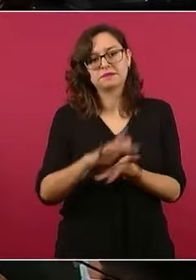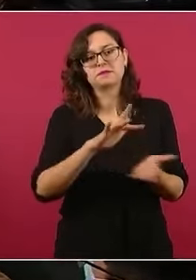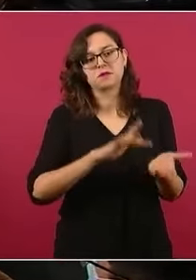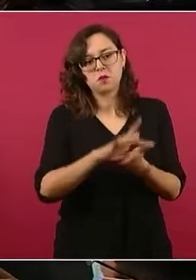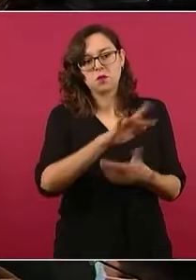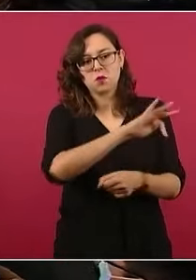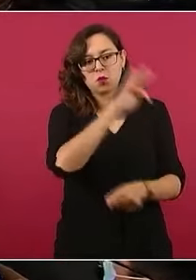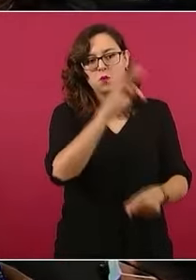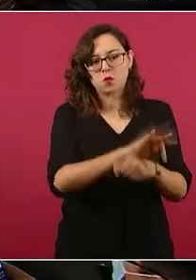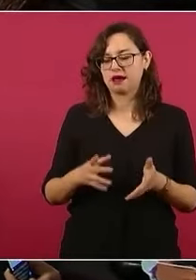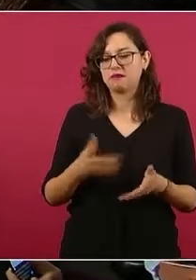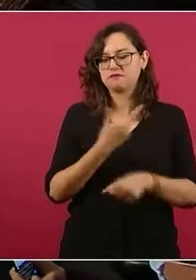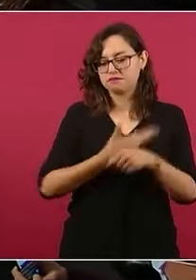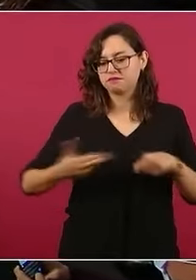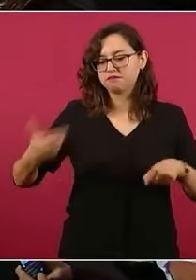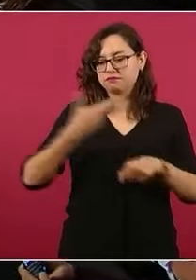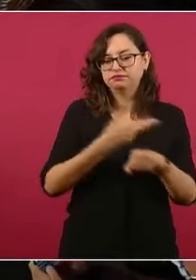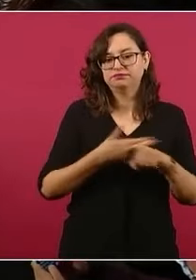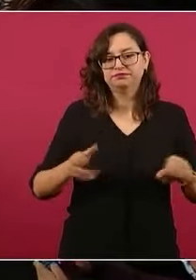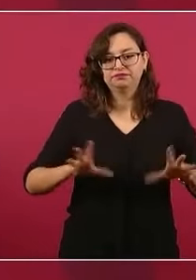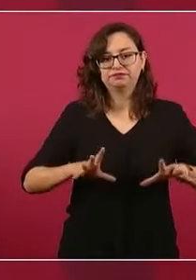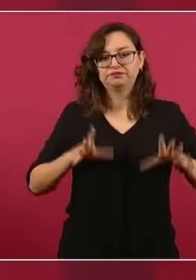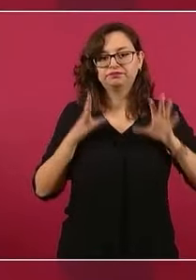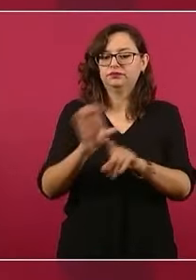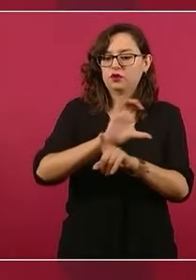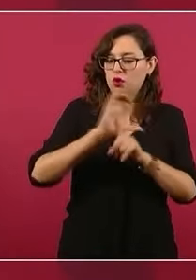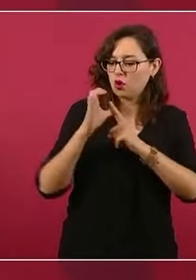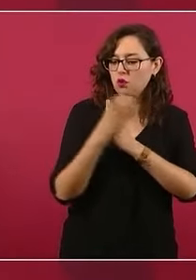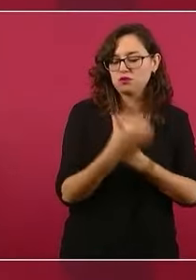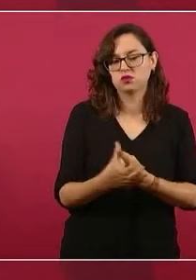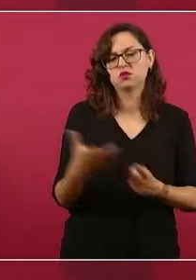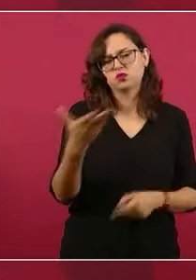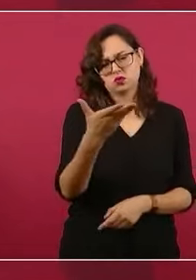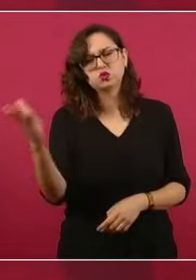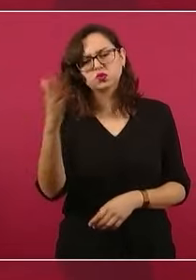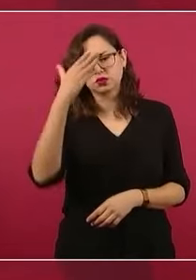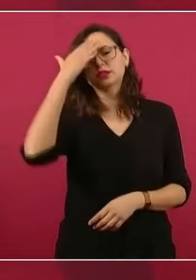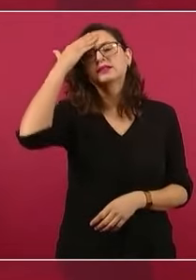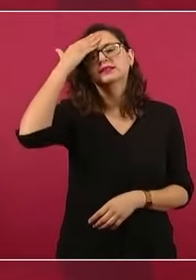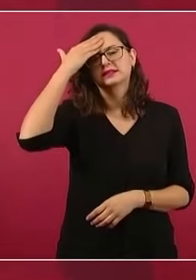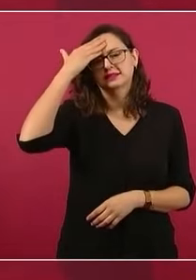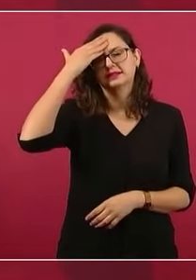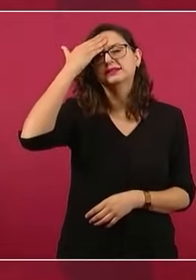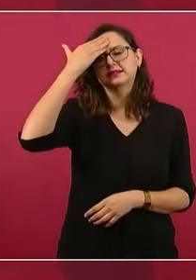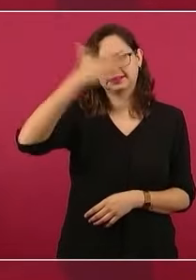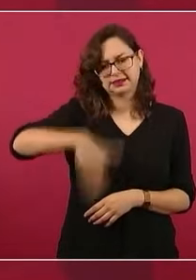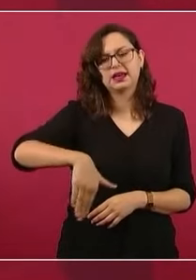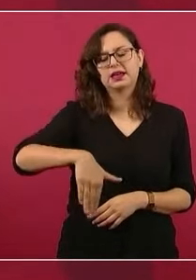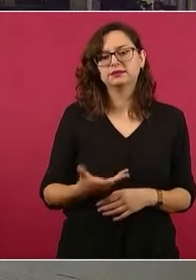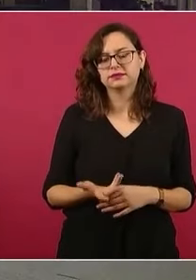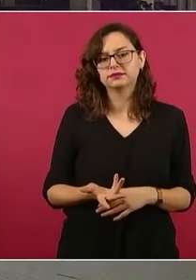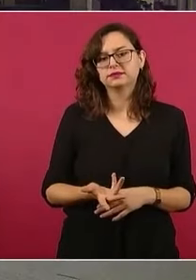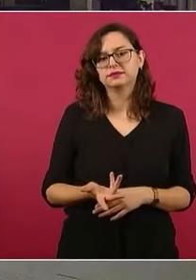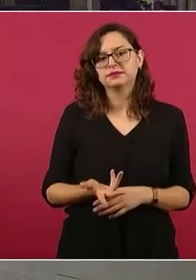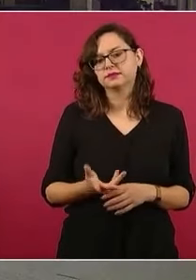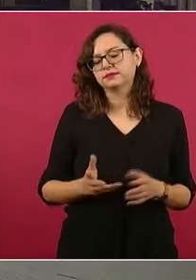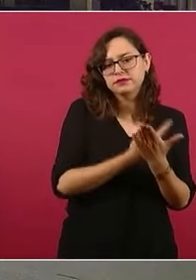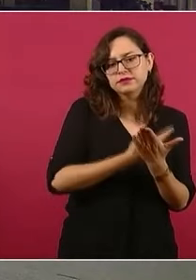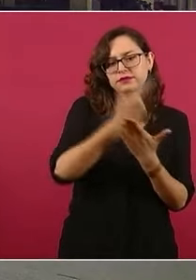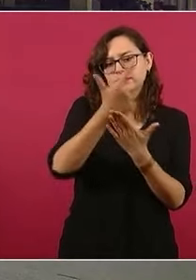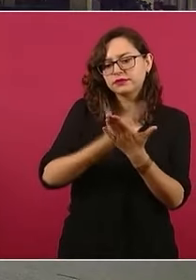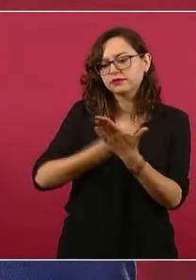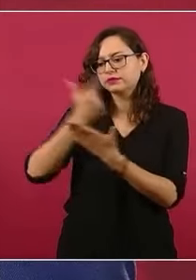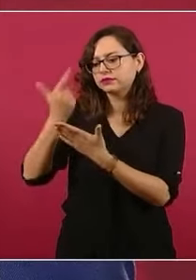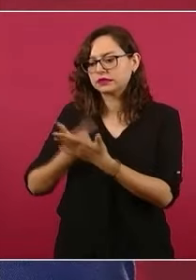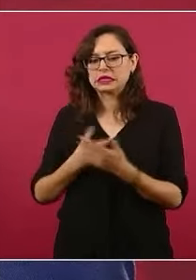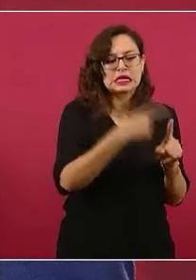informar, se creó un comité, ya ustedes lo saben, para recibir pues